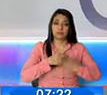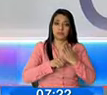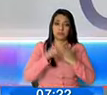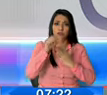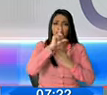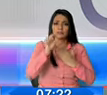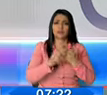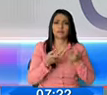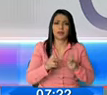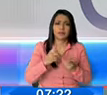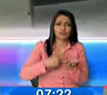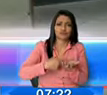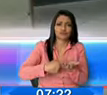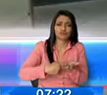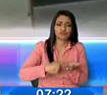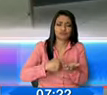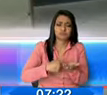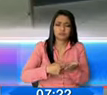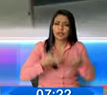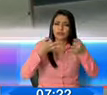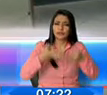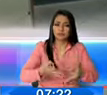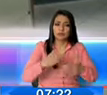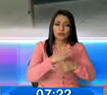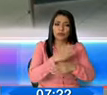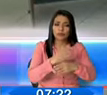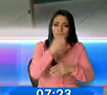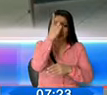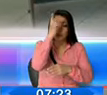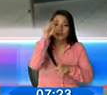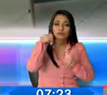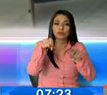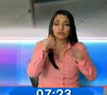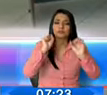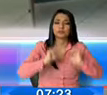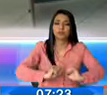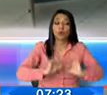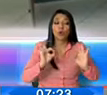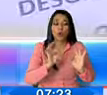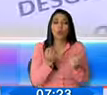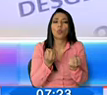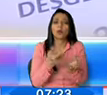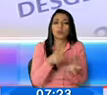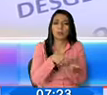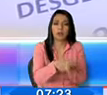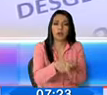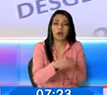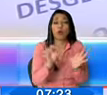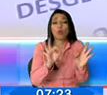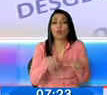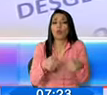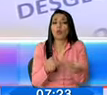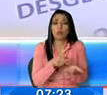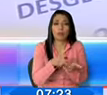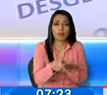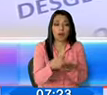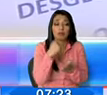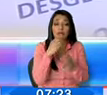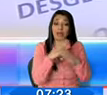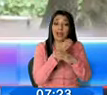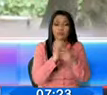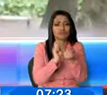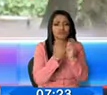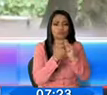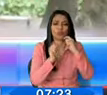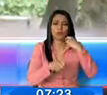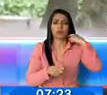harán los análisis correspondientes para constatar si en efecto existe la deuda, y de constatarse, incluso advierte que las cifras podrían cambiar.